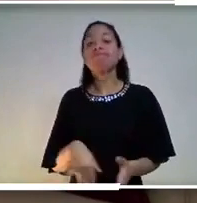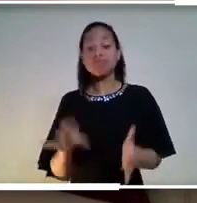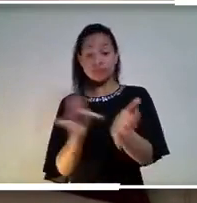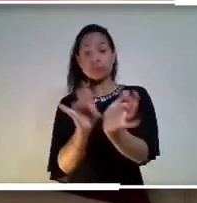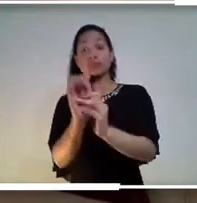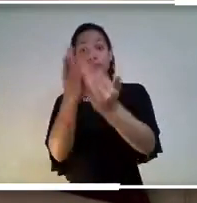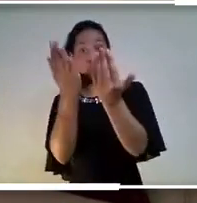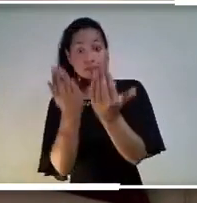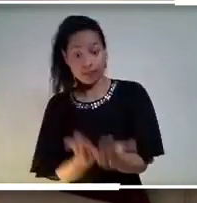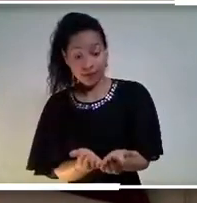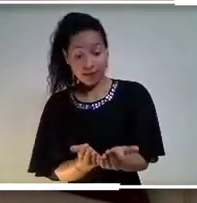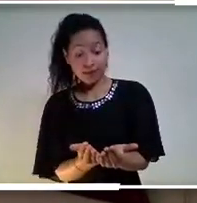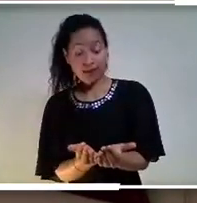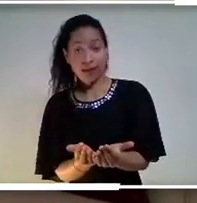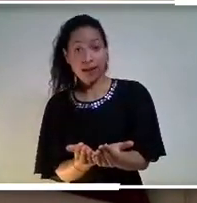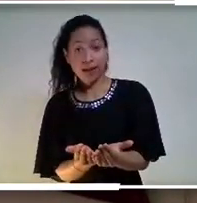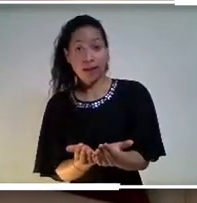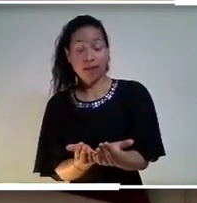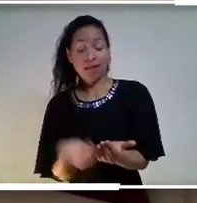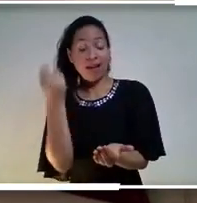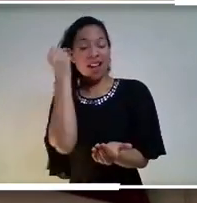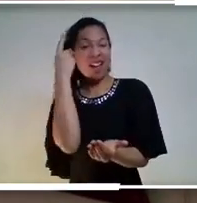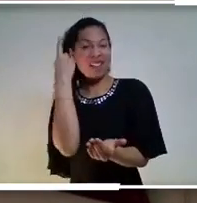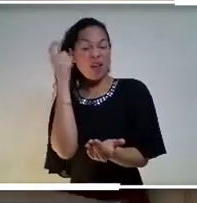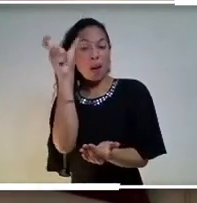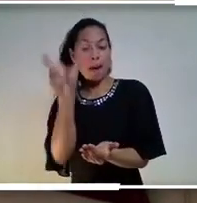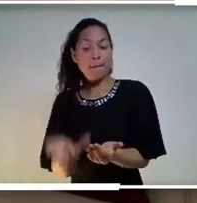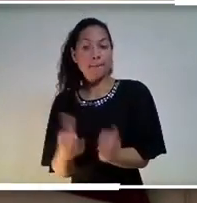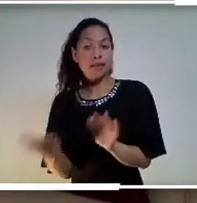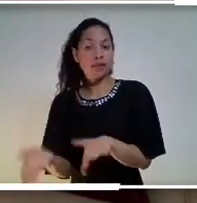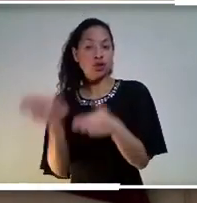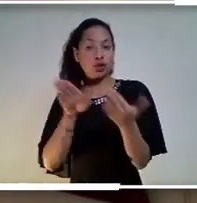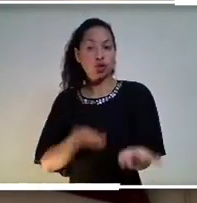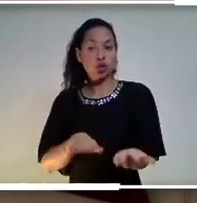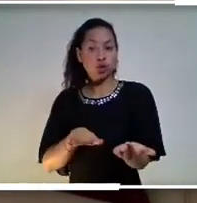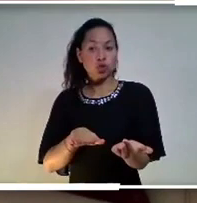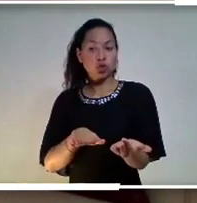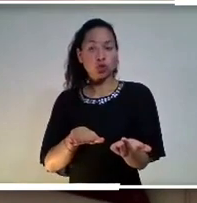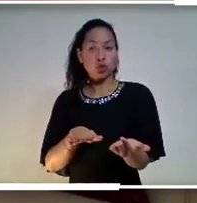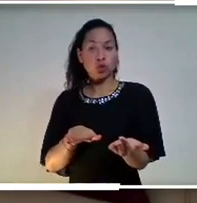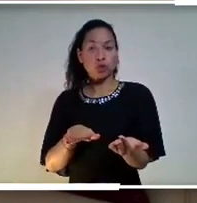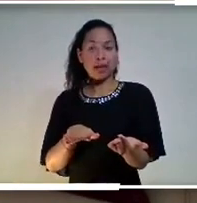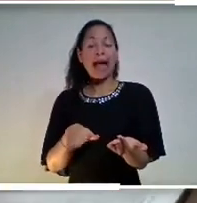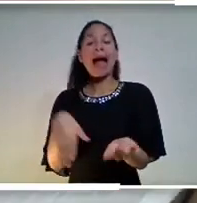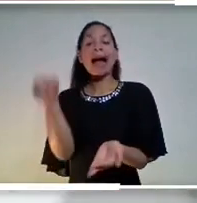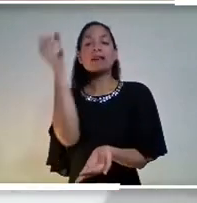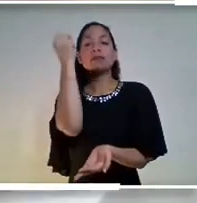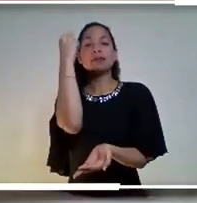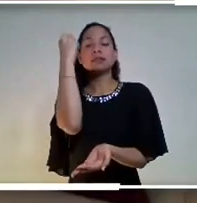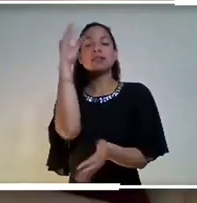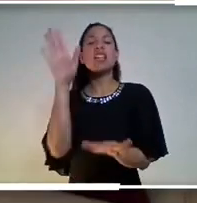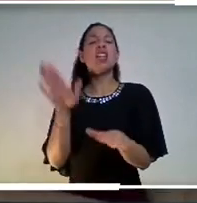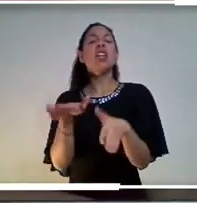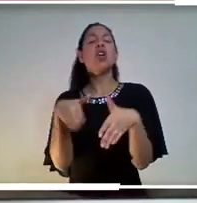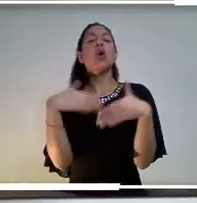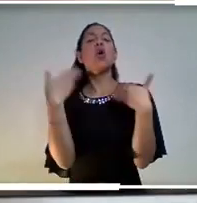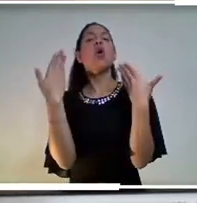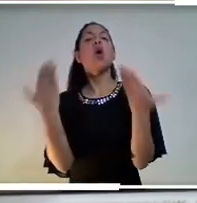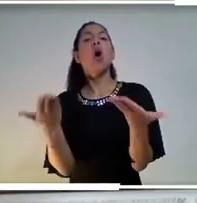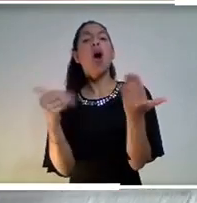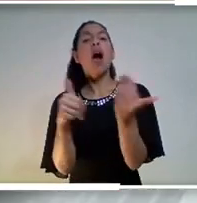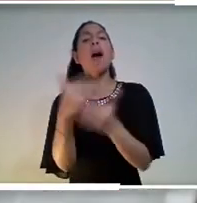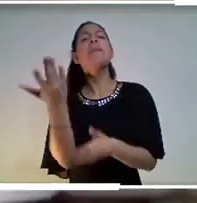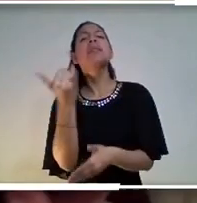una persona muere tenemos que comprender como vinimos a la vida pues la muerte es la cesación de la vida